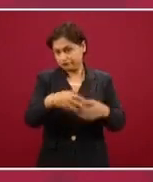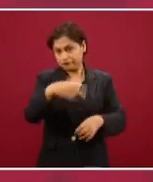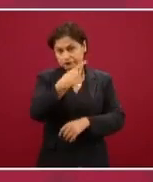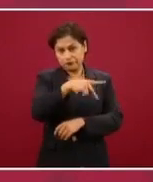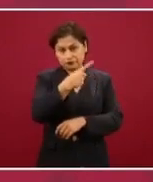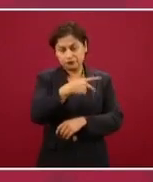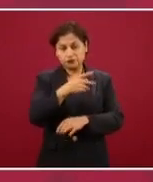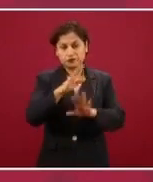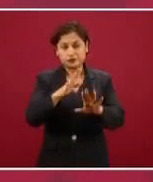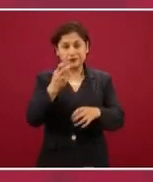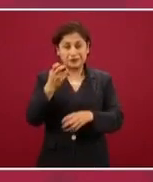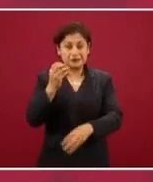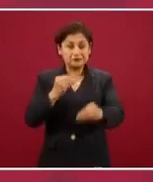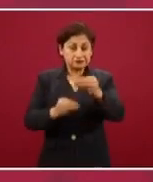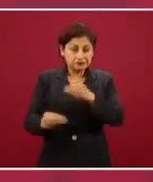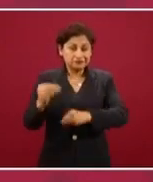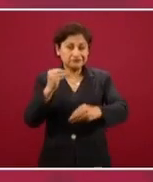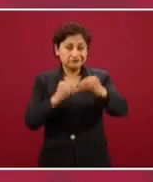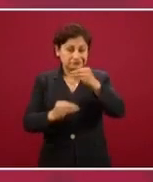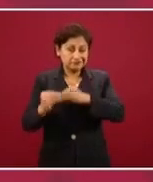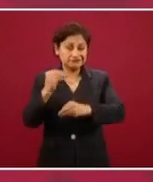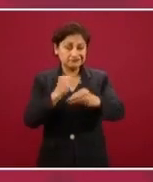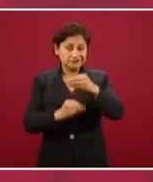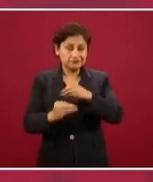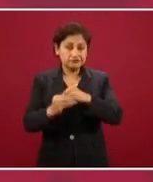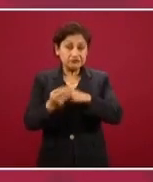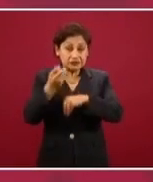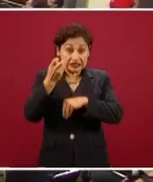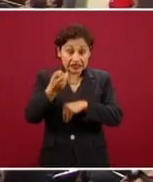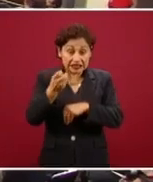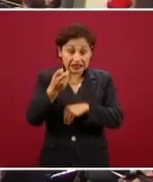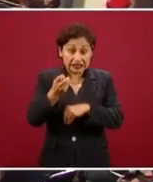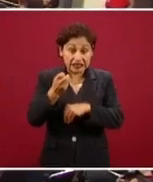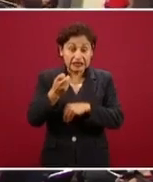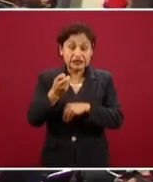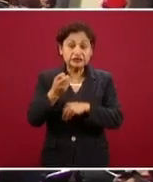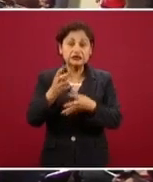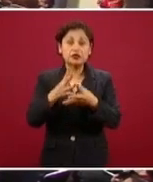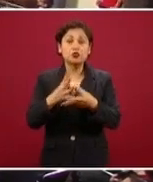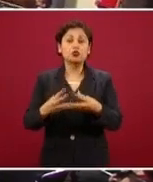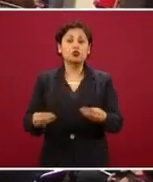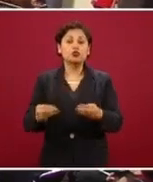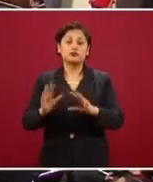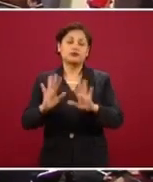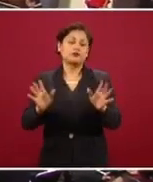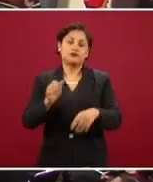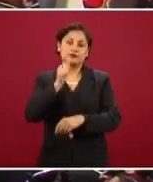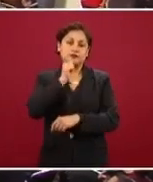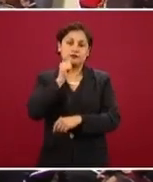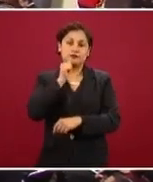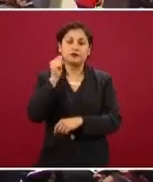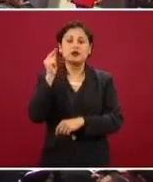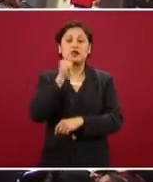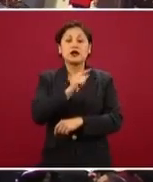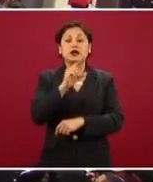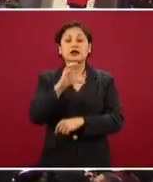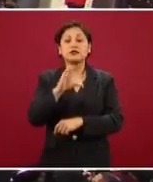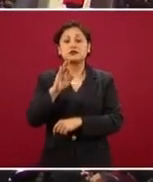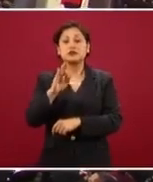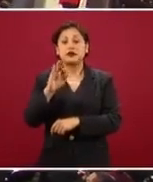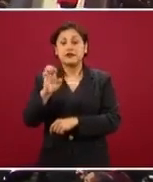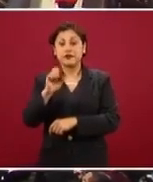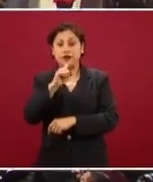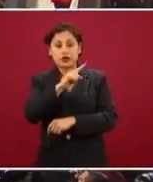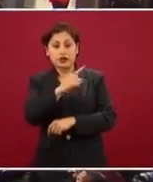está resuelto. Ese es un planteamiento que hacen los técnicos de la Comisión Federal